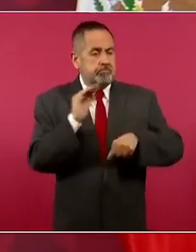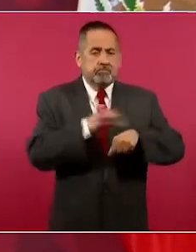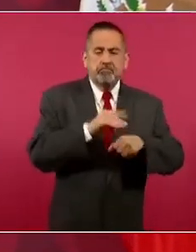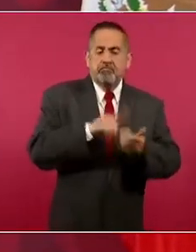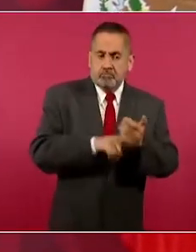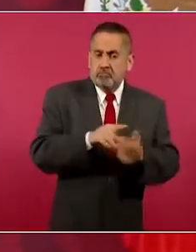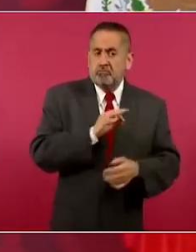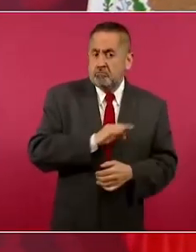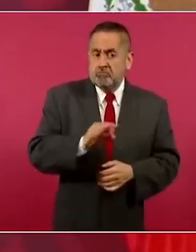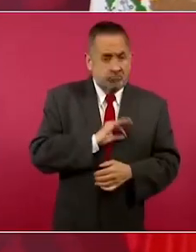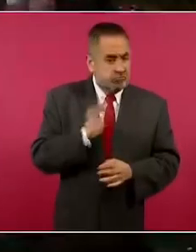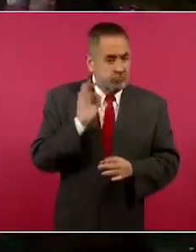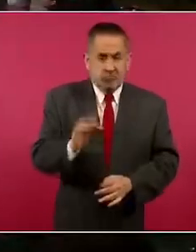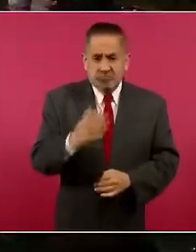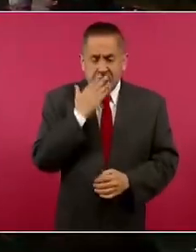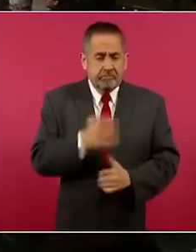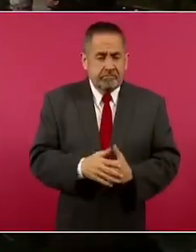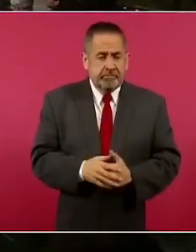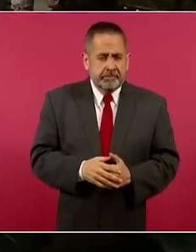México